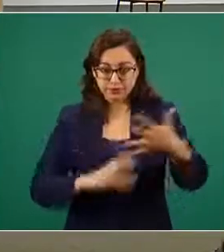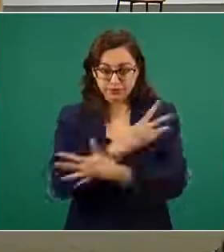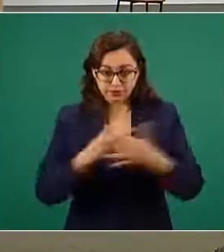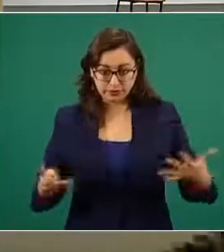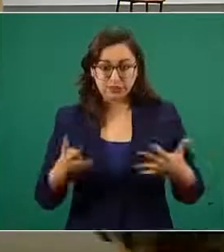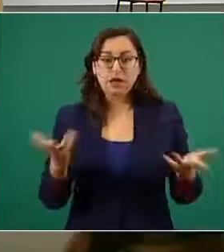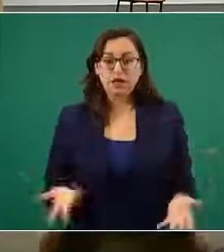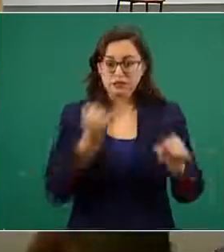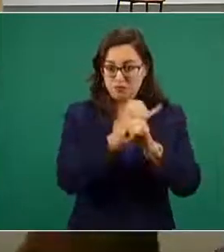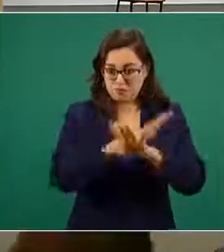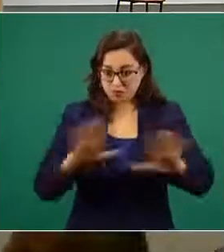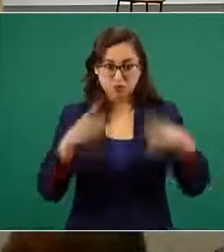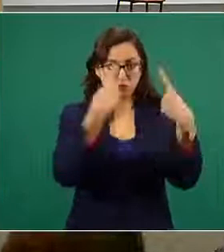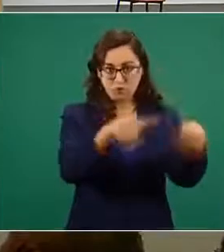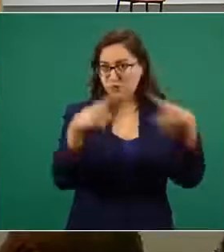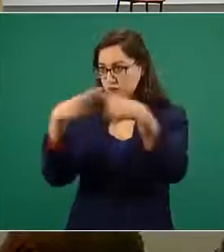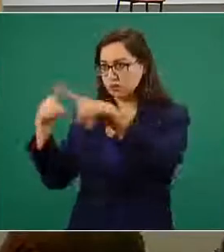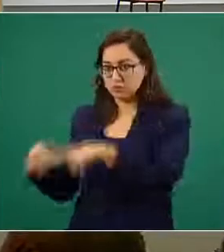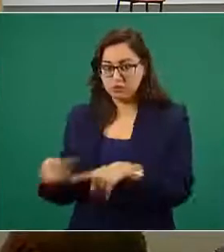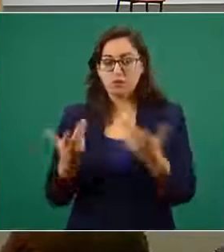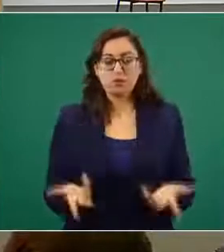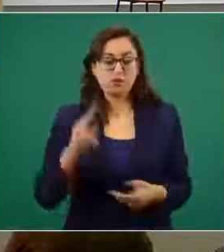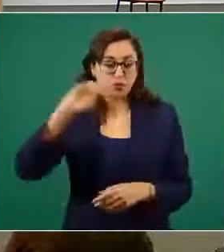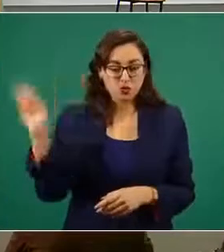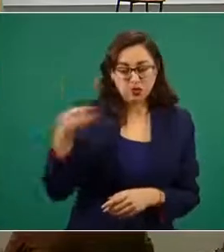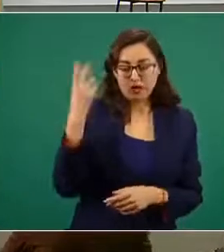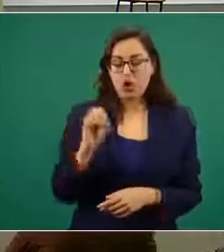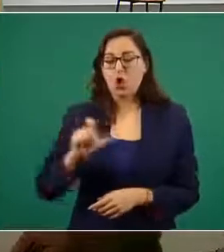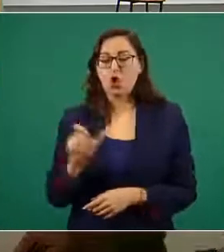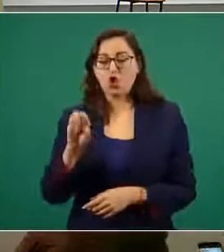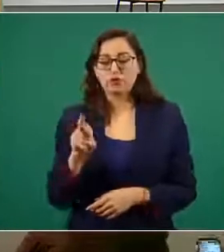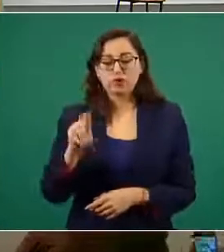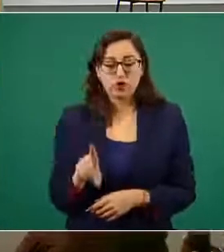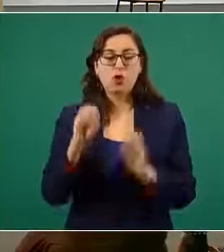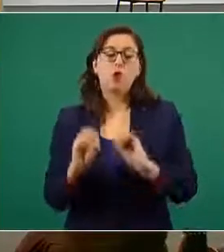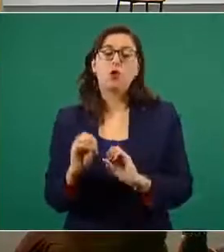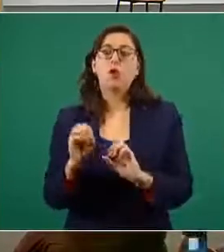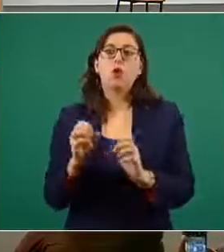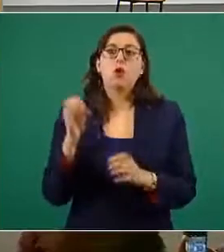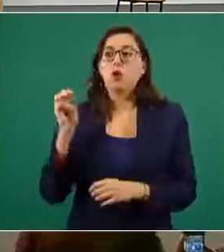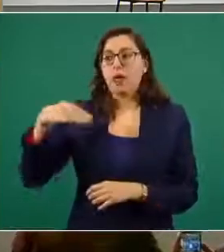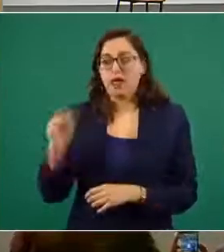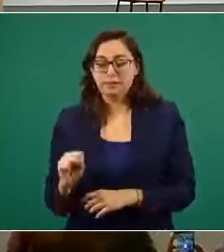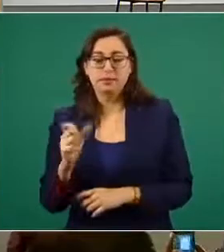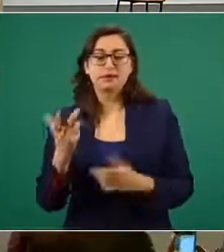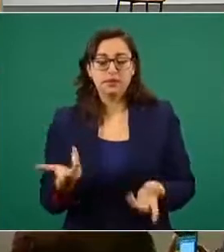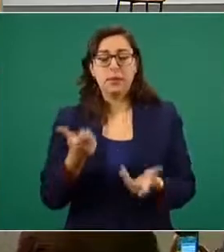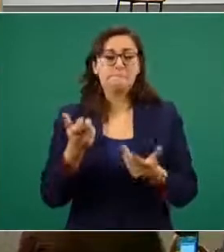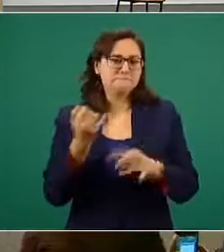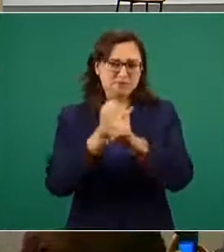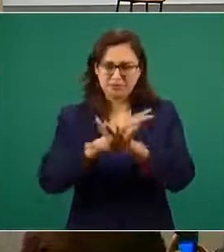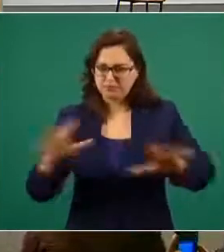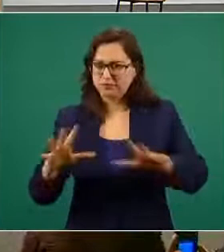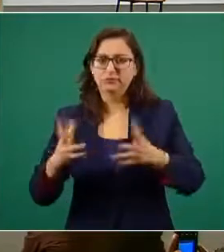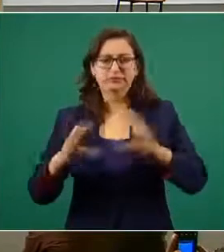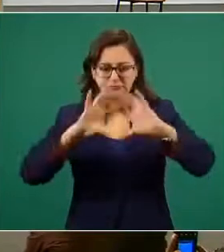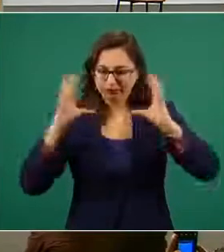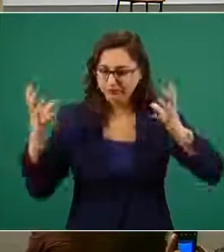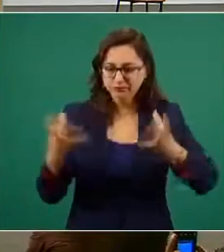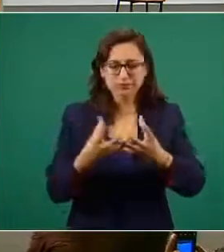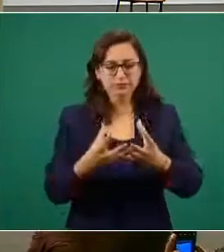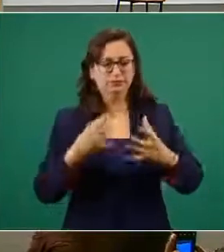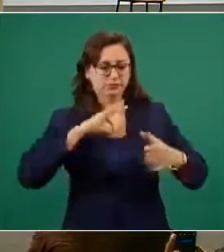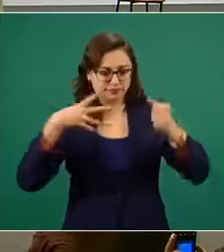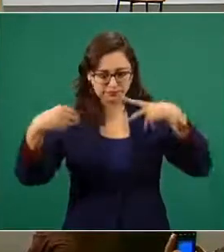actualizada con las distintas fuentes oficiales. Hay servicios de información como el de la Universidad de Oxford o la propia Organización Mundial de la Salud o el de Johns Hopkins que hacen los resúmenes de la actividad epidémica